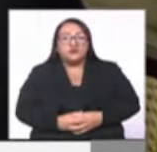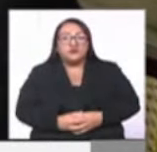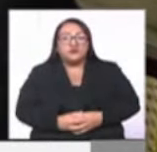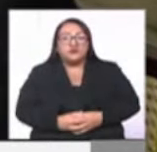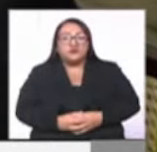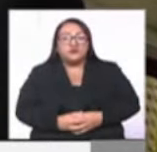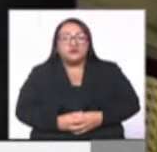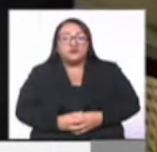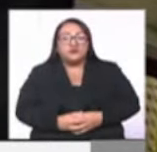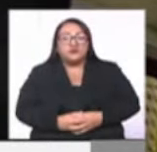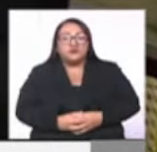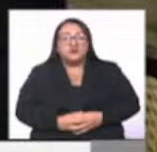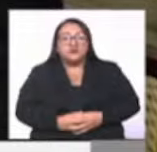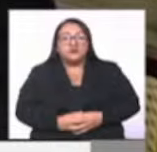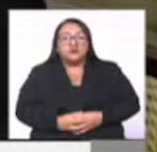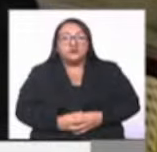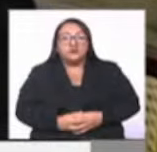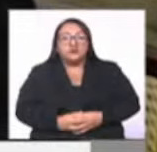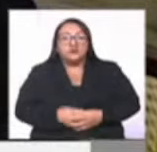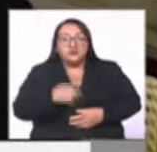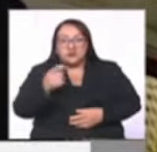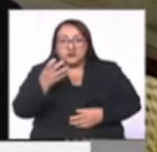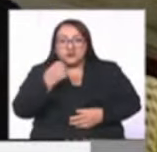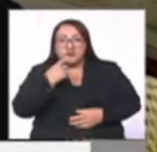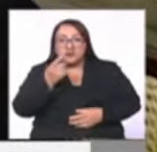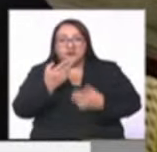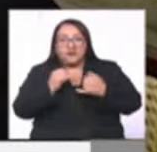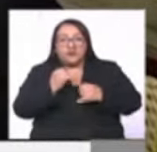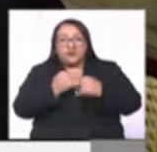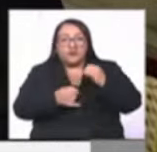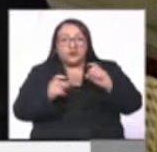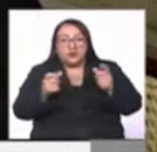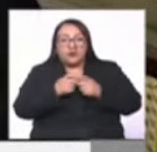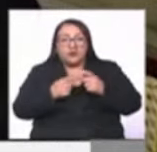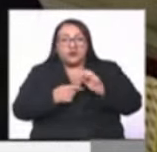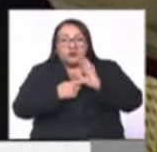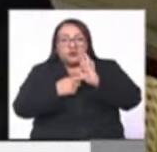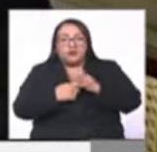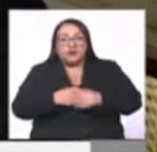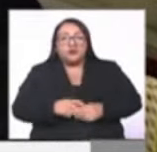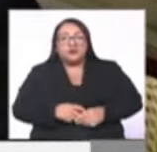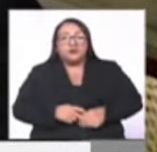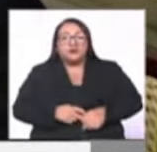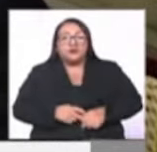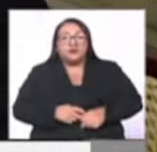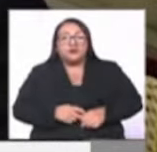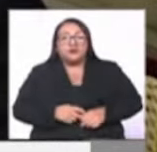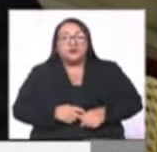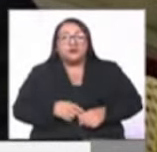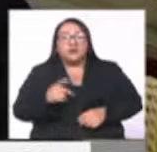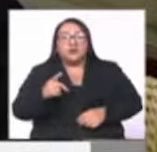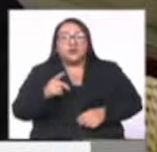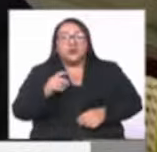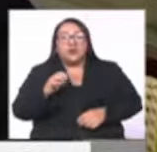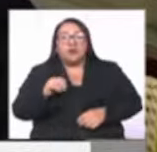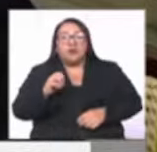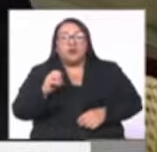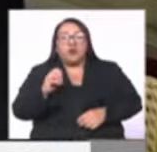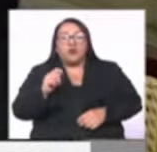exige me refiero al informe final que ha presentado el congresista me refiero a la